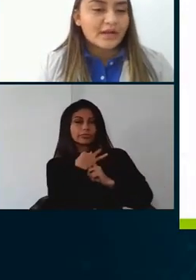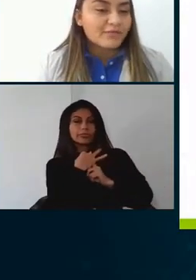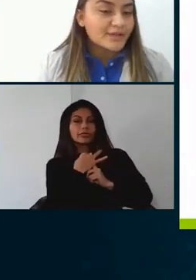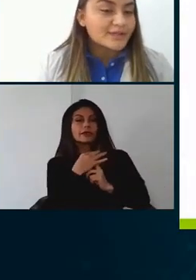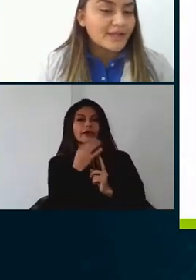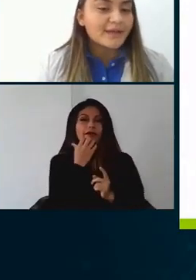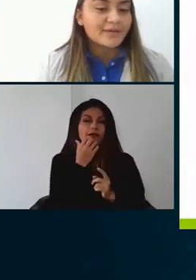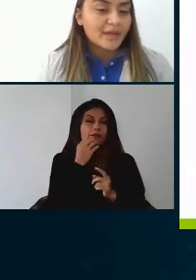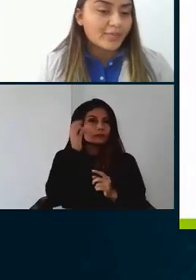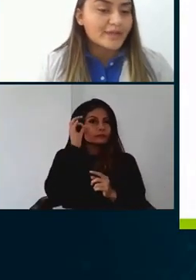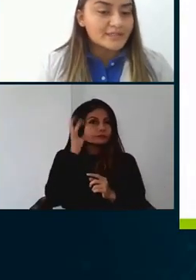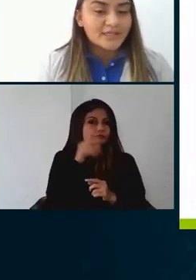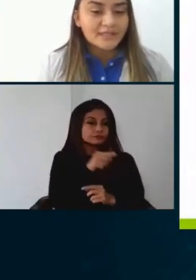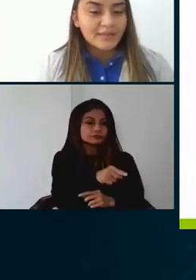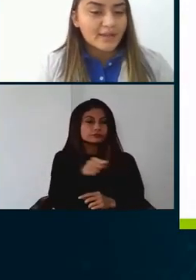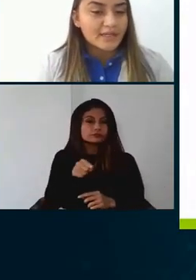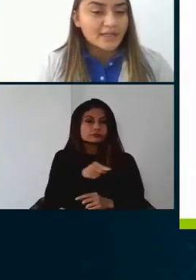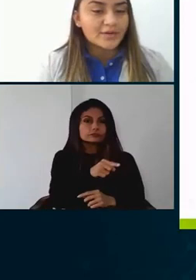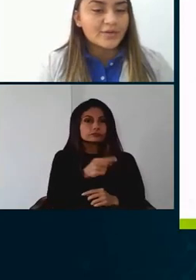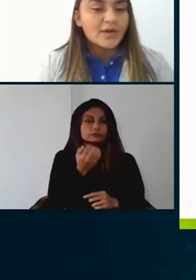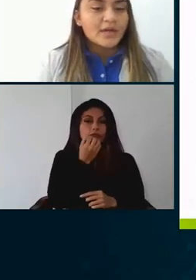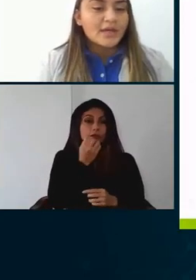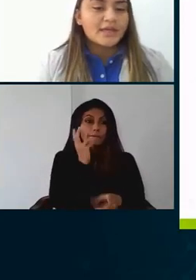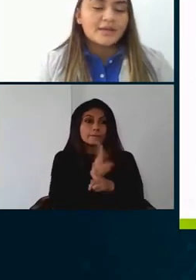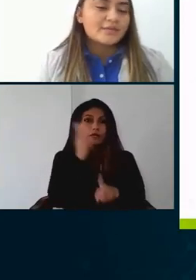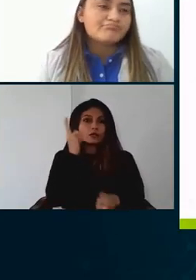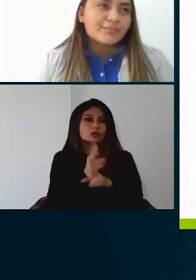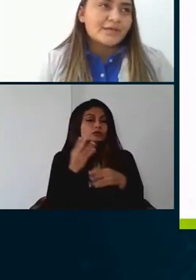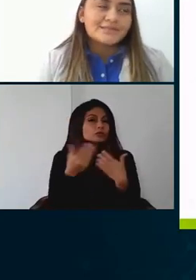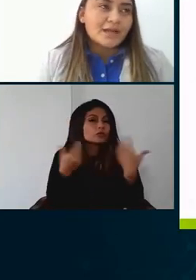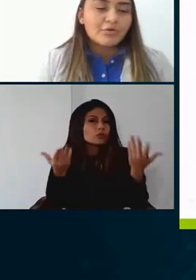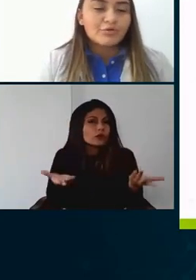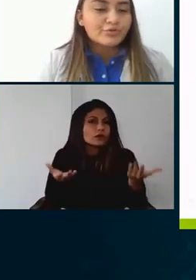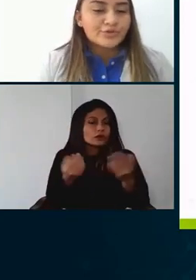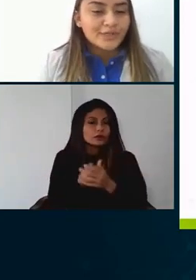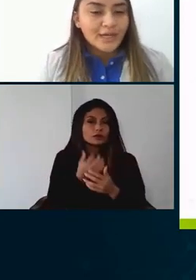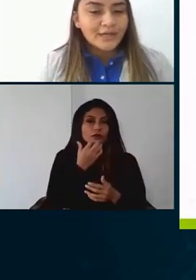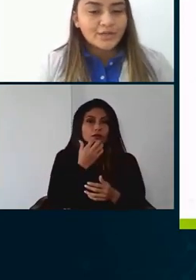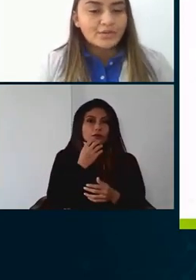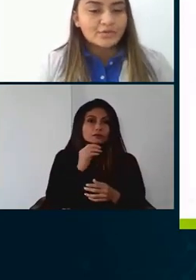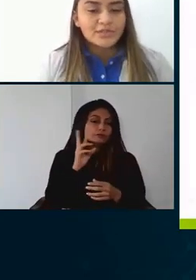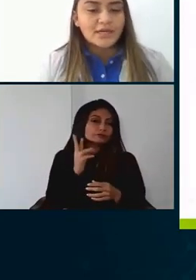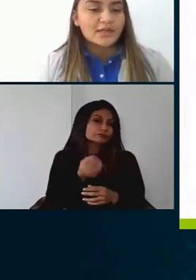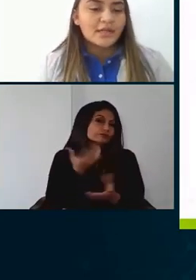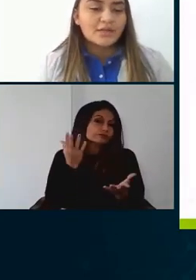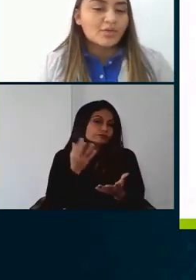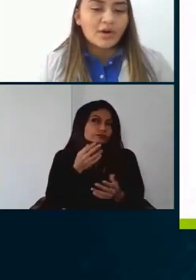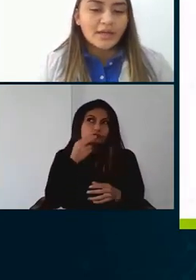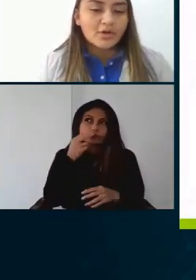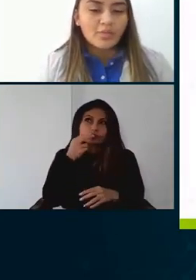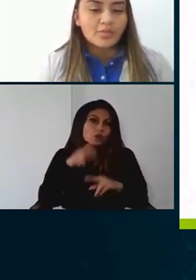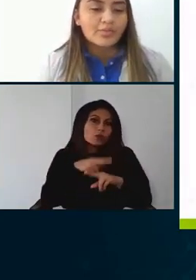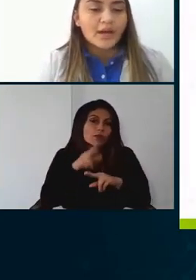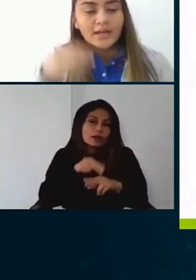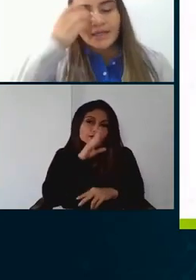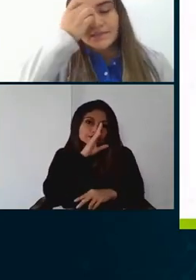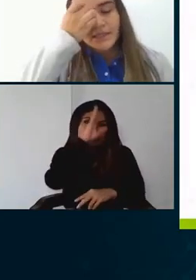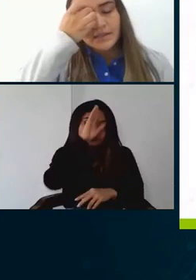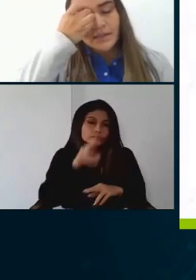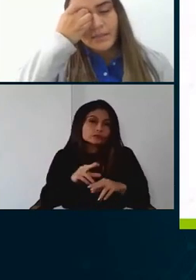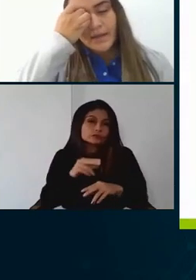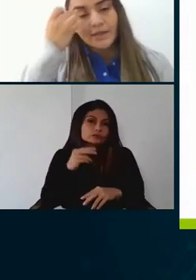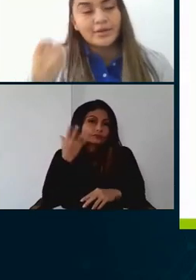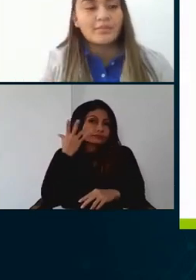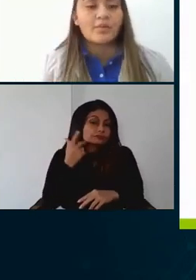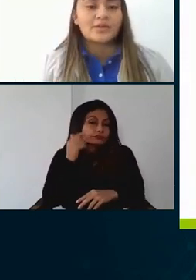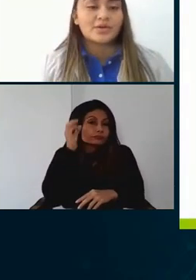Generando pues la fuente que puede ser de peligro, es algo rutinario, o sea, no hay como una